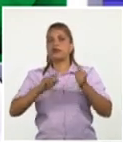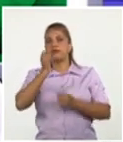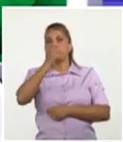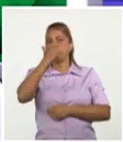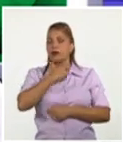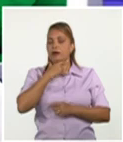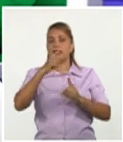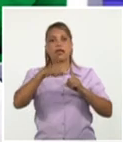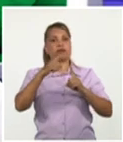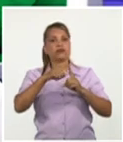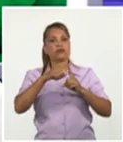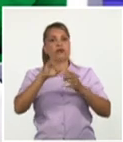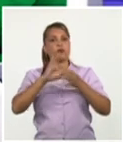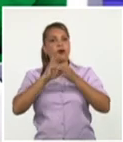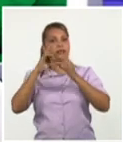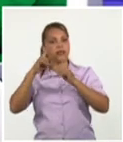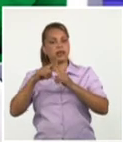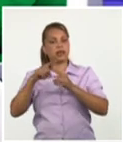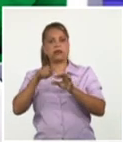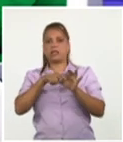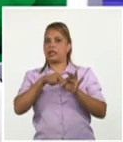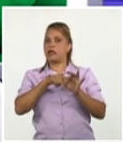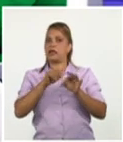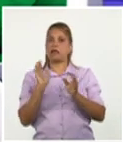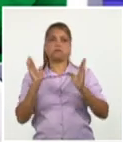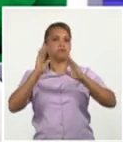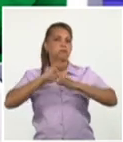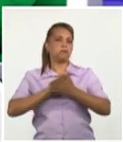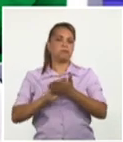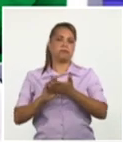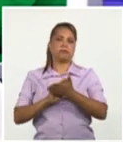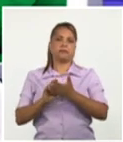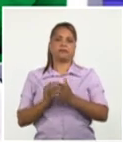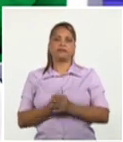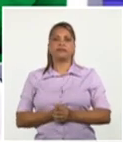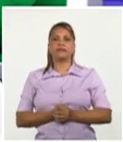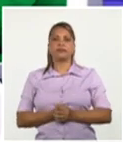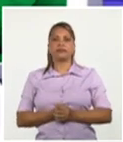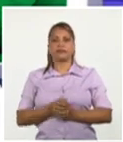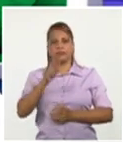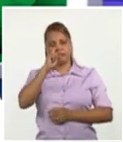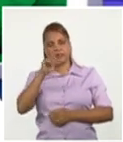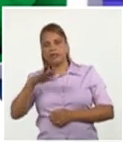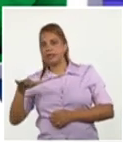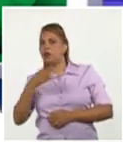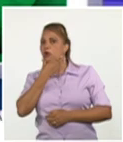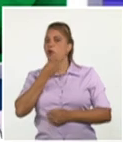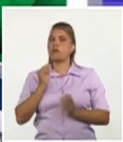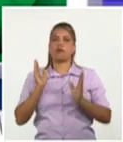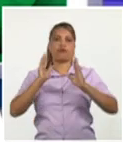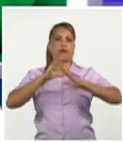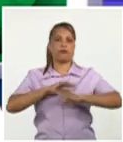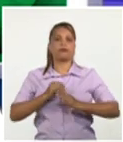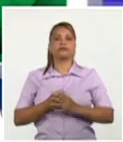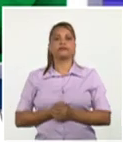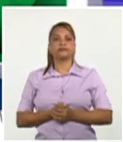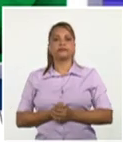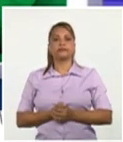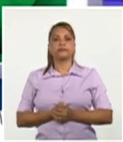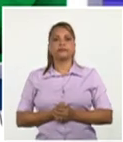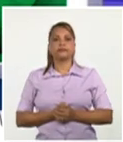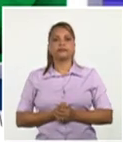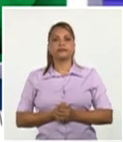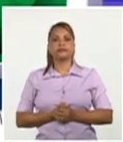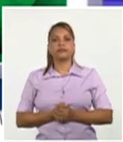Guantánamo, ni en el municipio especial Isla de la Juventud, el cual no ha reportado casos pediátricos en todo el